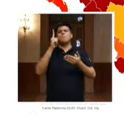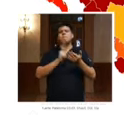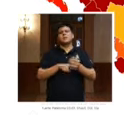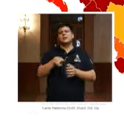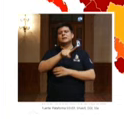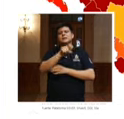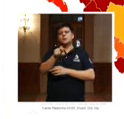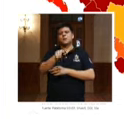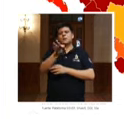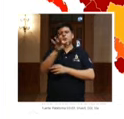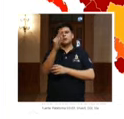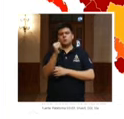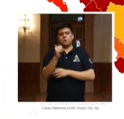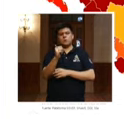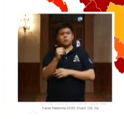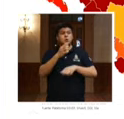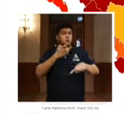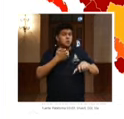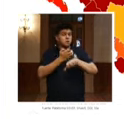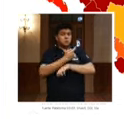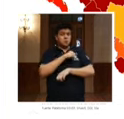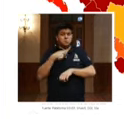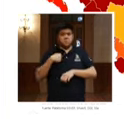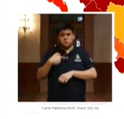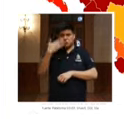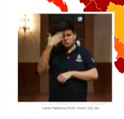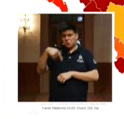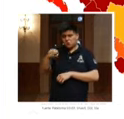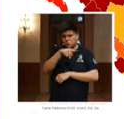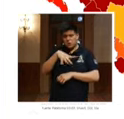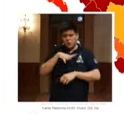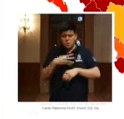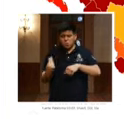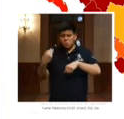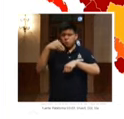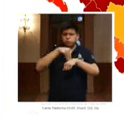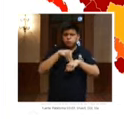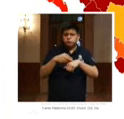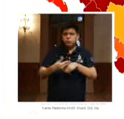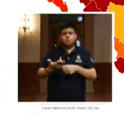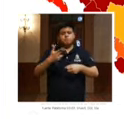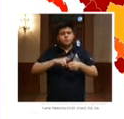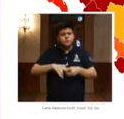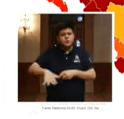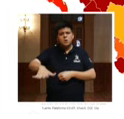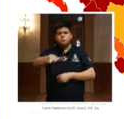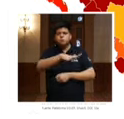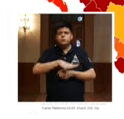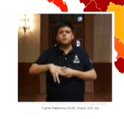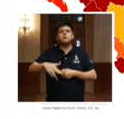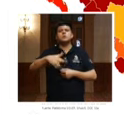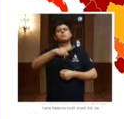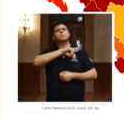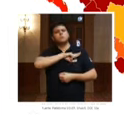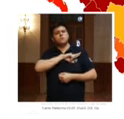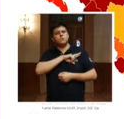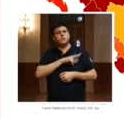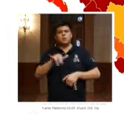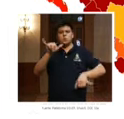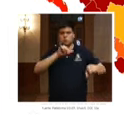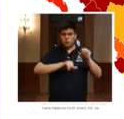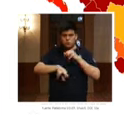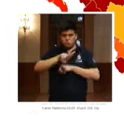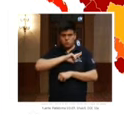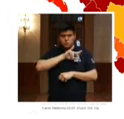Y con las cifras estatales, donde como ustedes saben están incluidos todos los casos que se están presentando, estamos en el